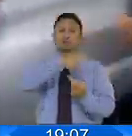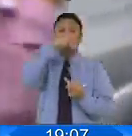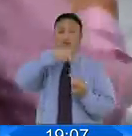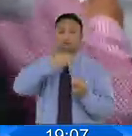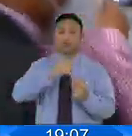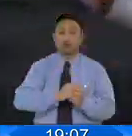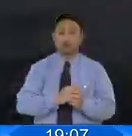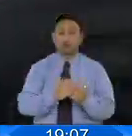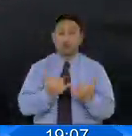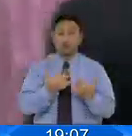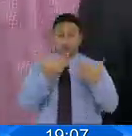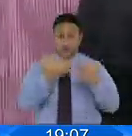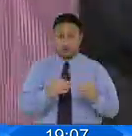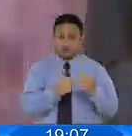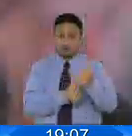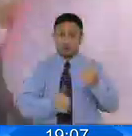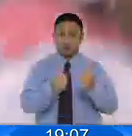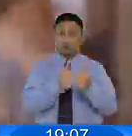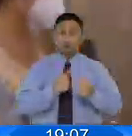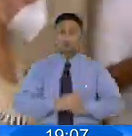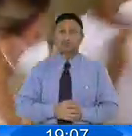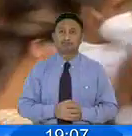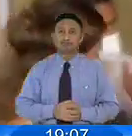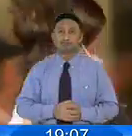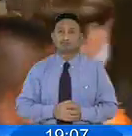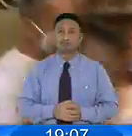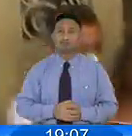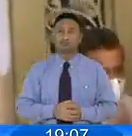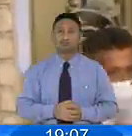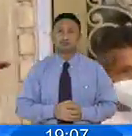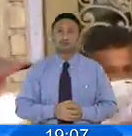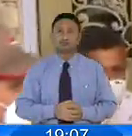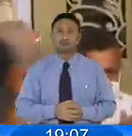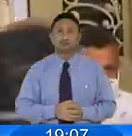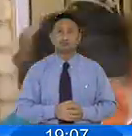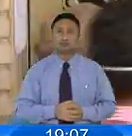oficialmente tomó su puesto. Informó Carlos Julio Gurumendi.